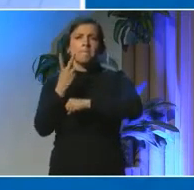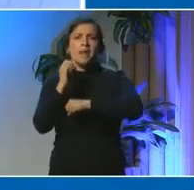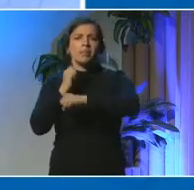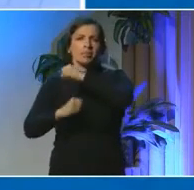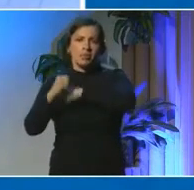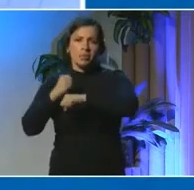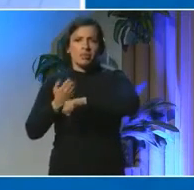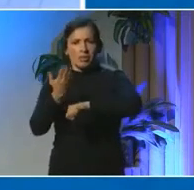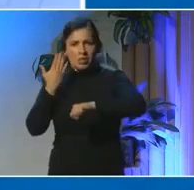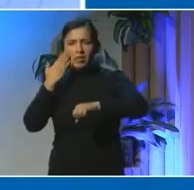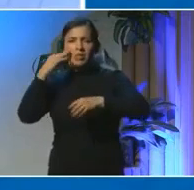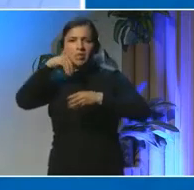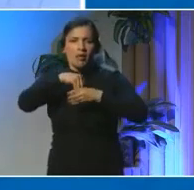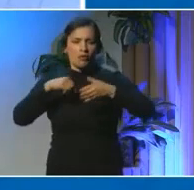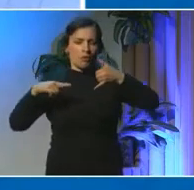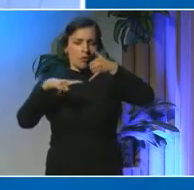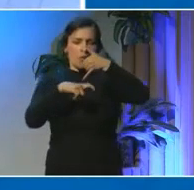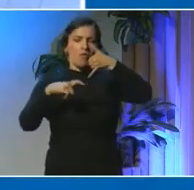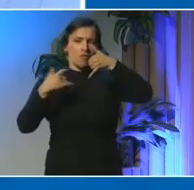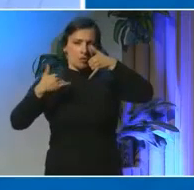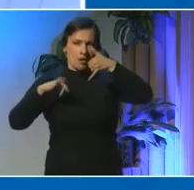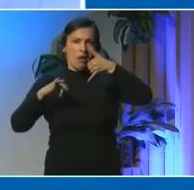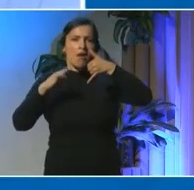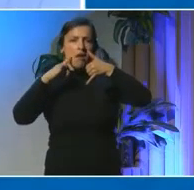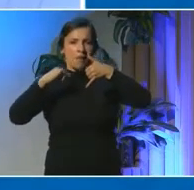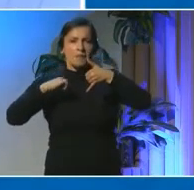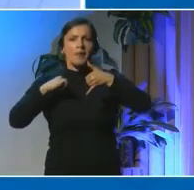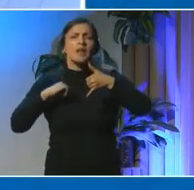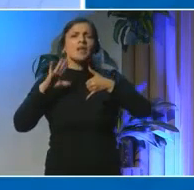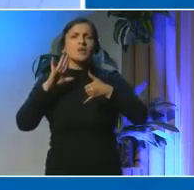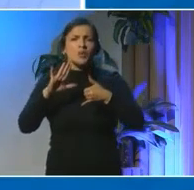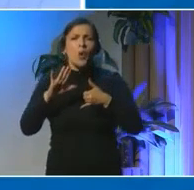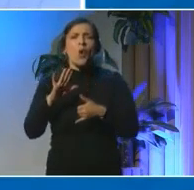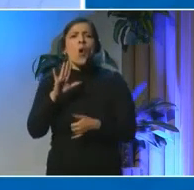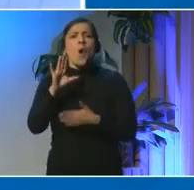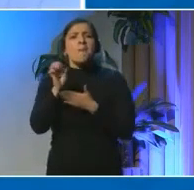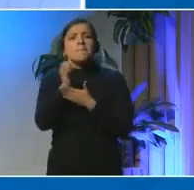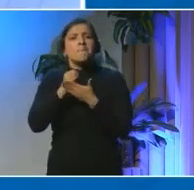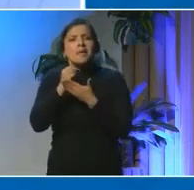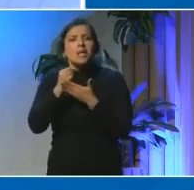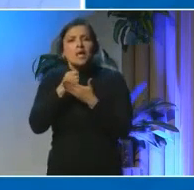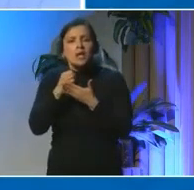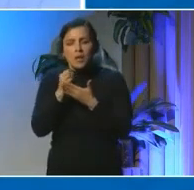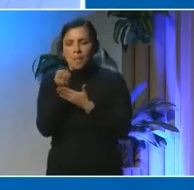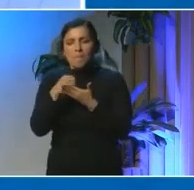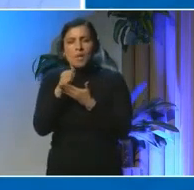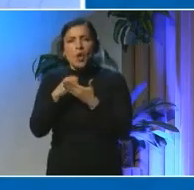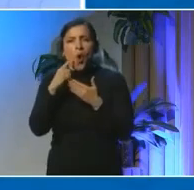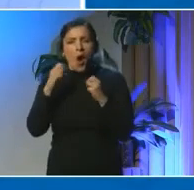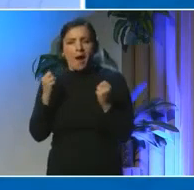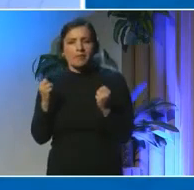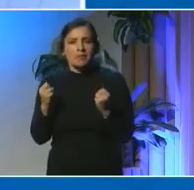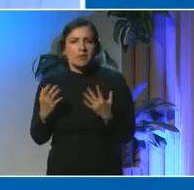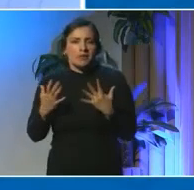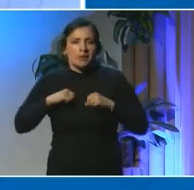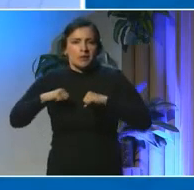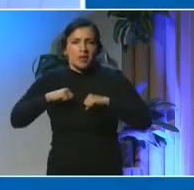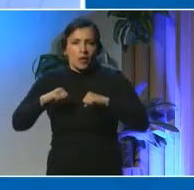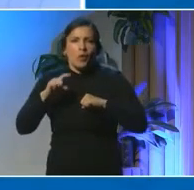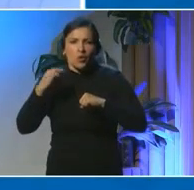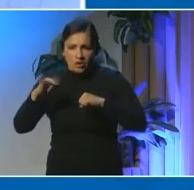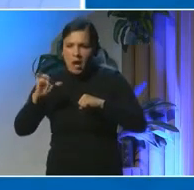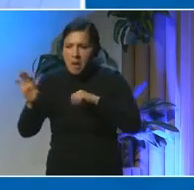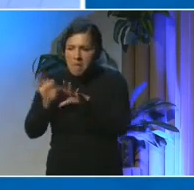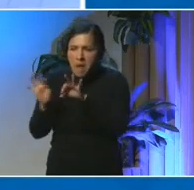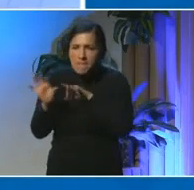momento ya hemos explorado diferentes bioactivos que ya hemos incorporado dentro de nuestros productos que también